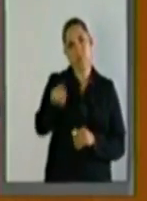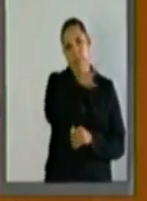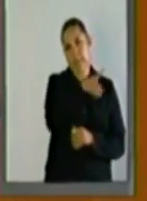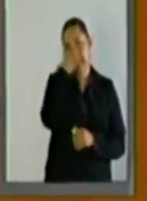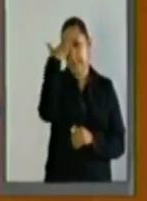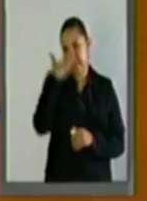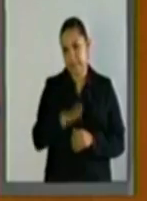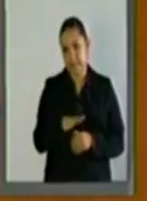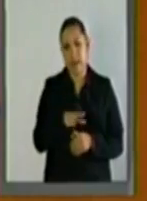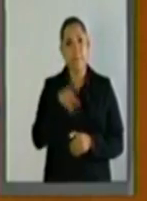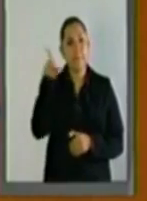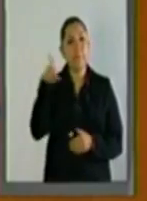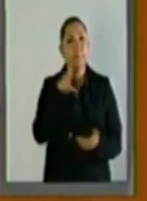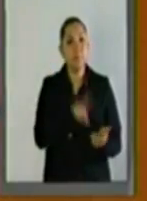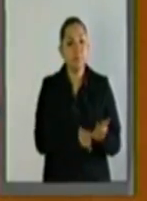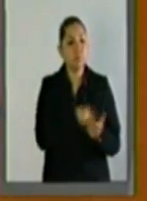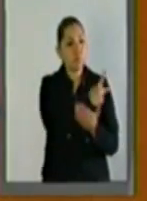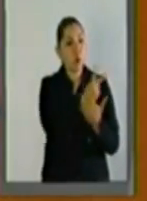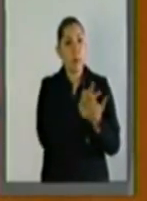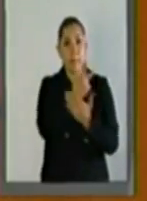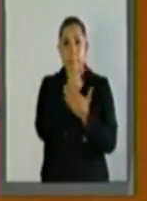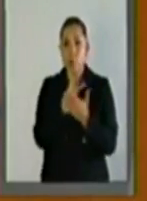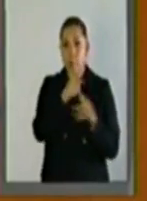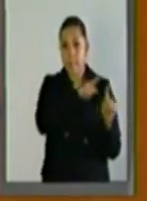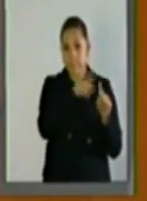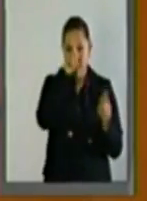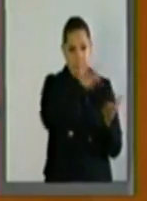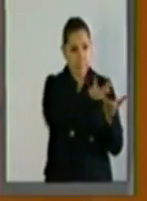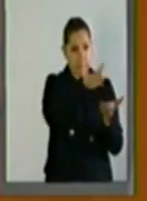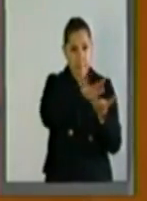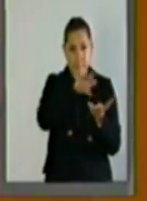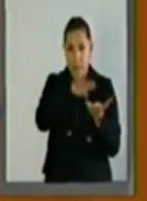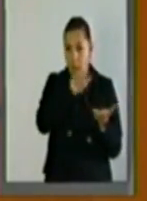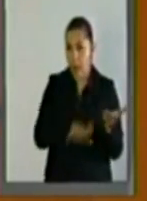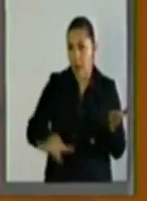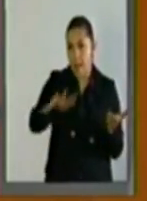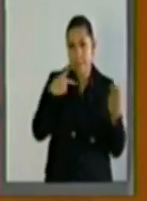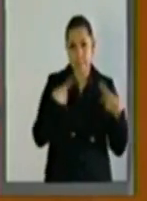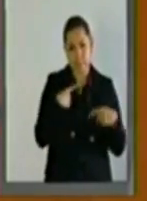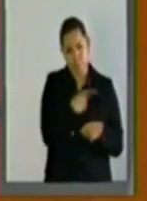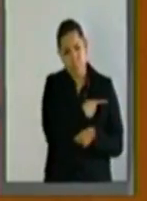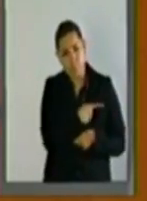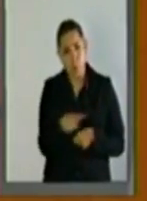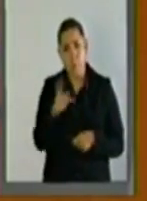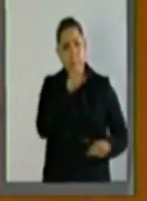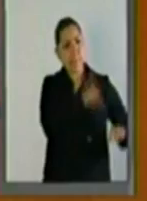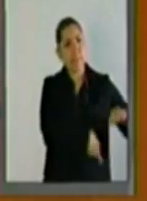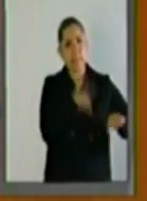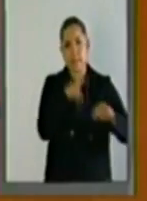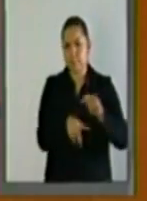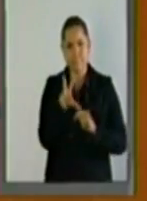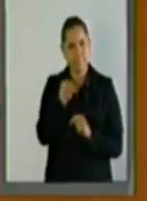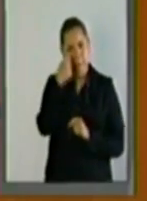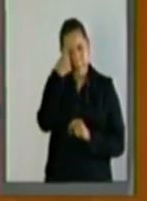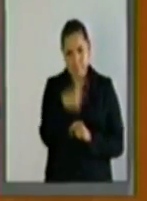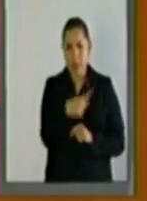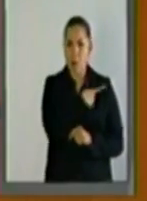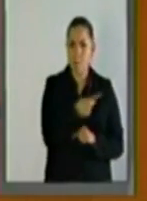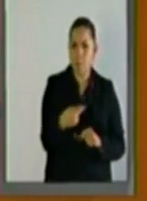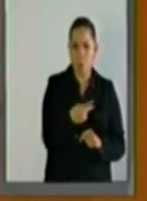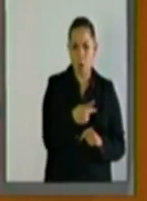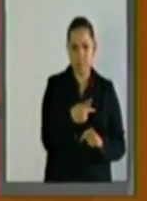compañeros, aquellos programas que afectan a los más pobres, de combate a la pobreza, a la